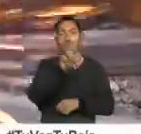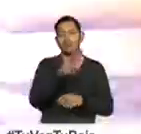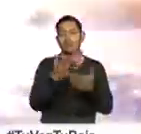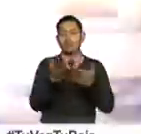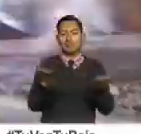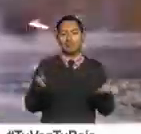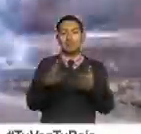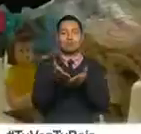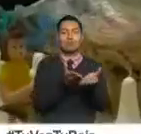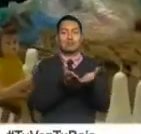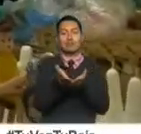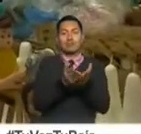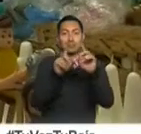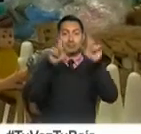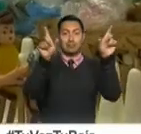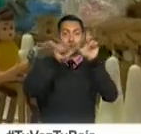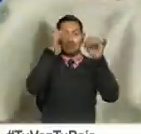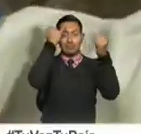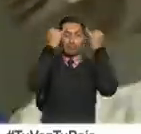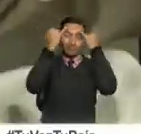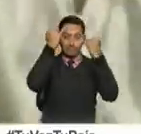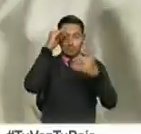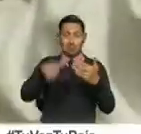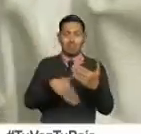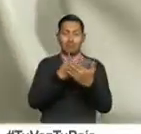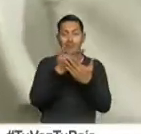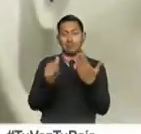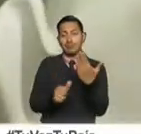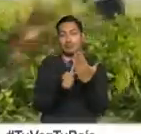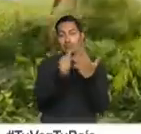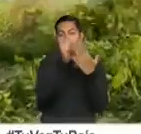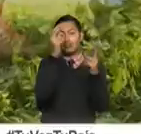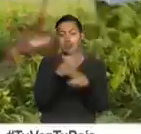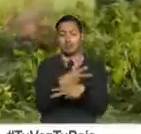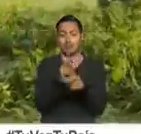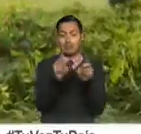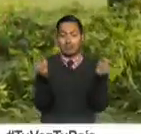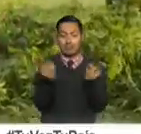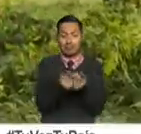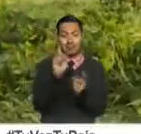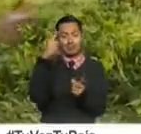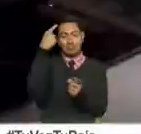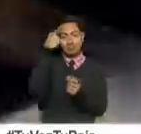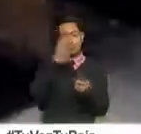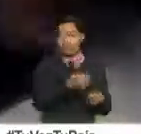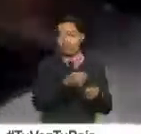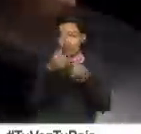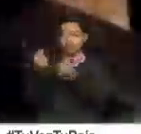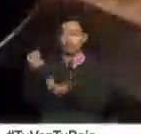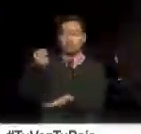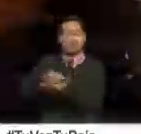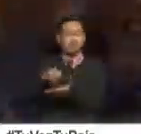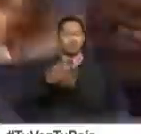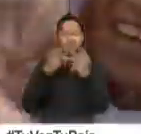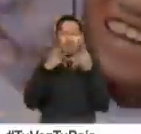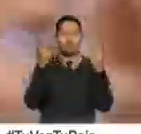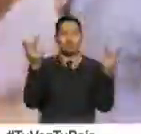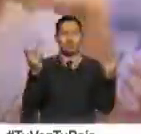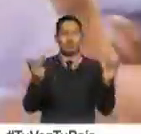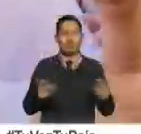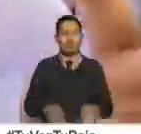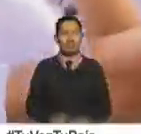servicios que los emprendedores, artesanos y pequeños productores proveen al Estado gracias a la compra pública.